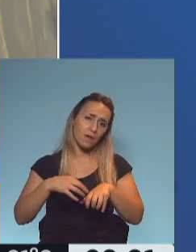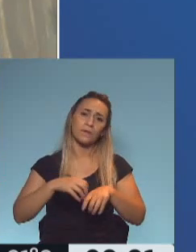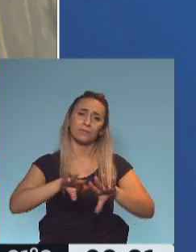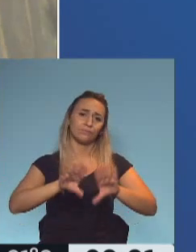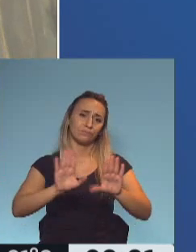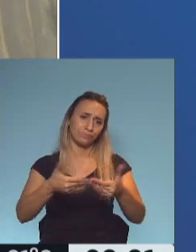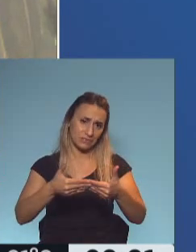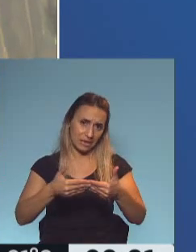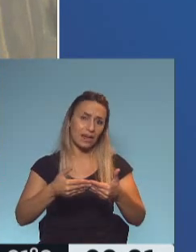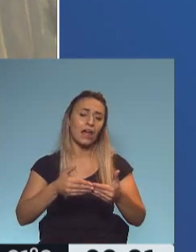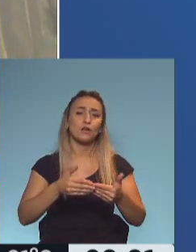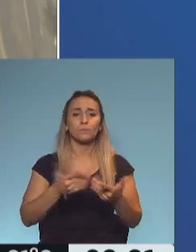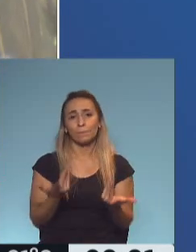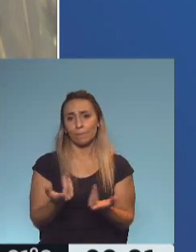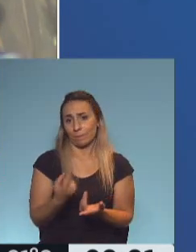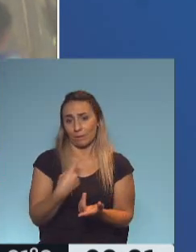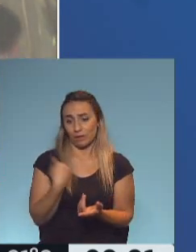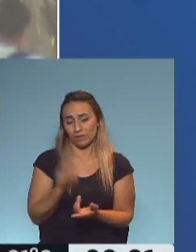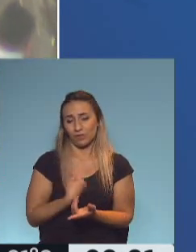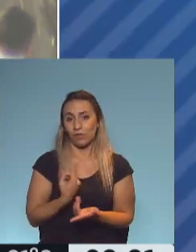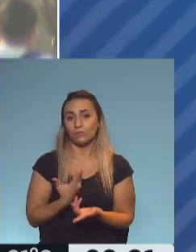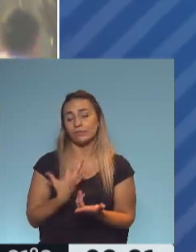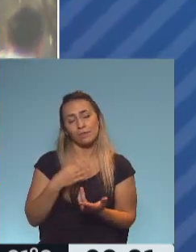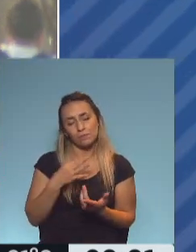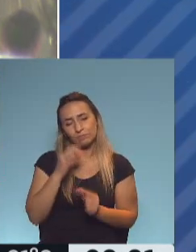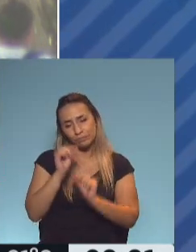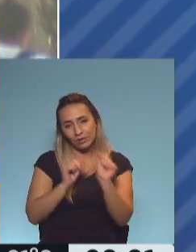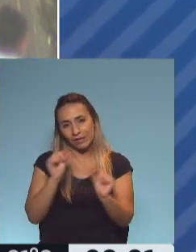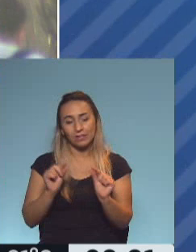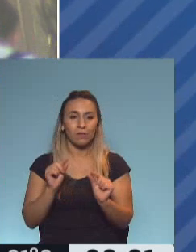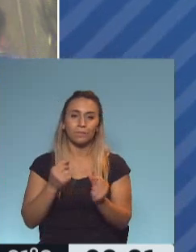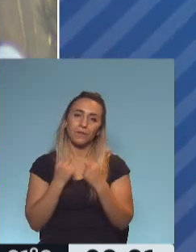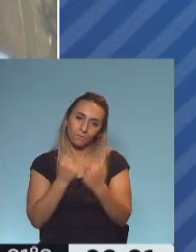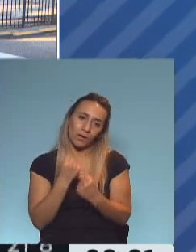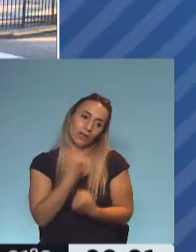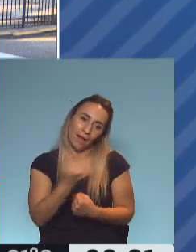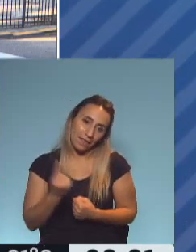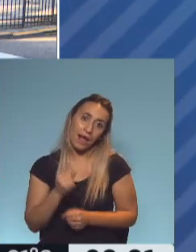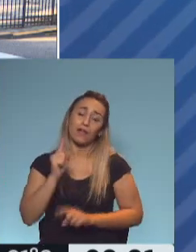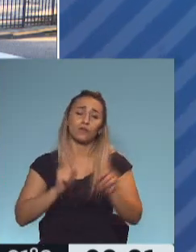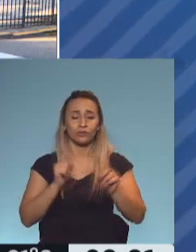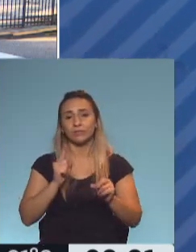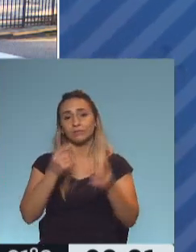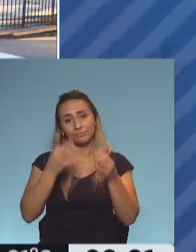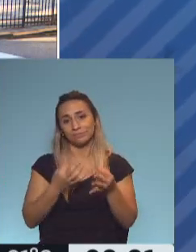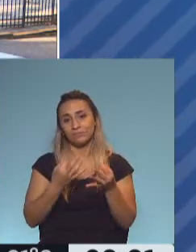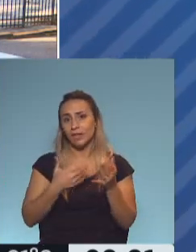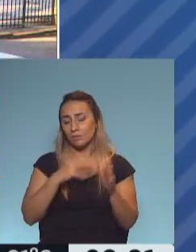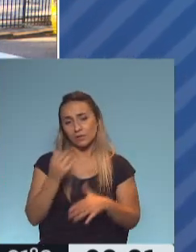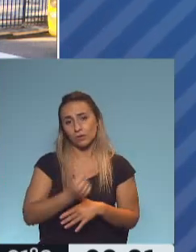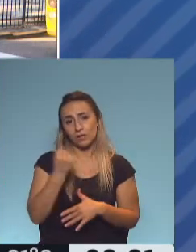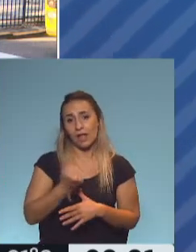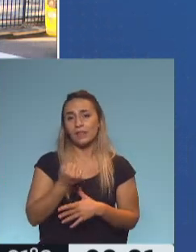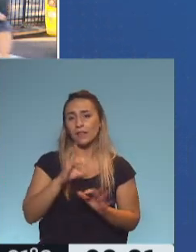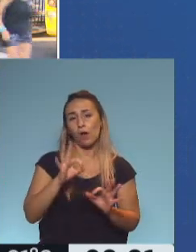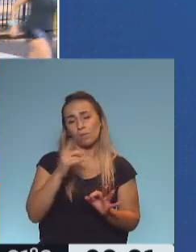todos a hacer un pequeño aporte cada uno, ¿no? En algunos casos es más importante o lo van a notar un poco más,